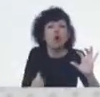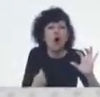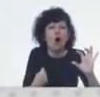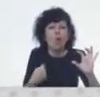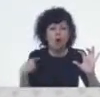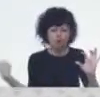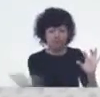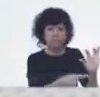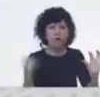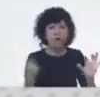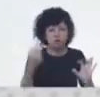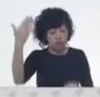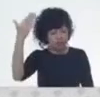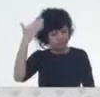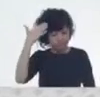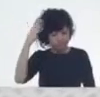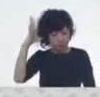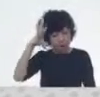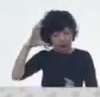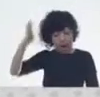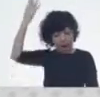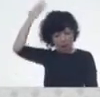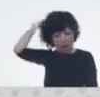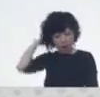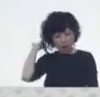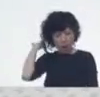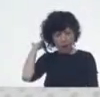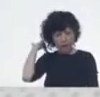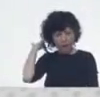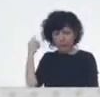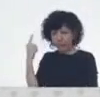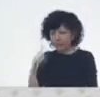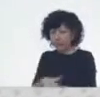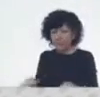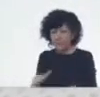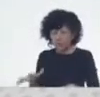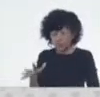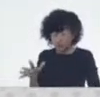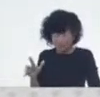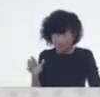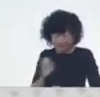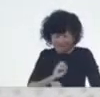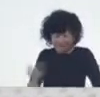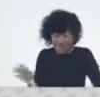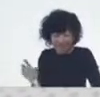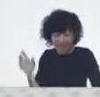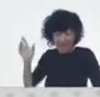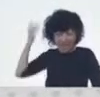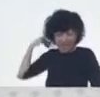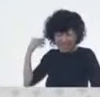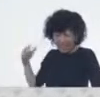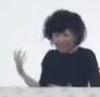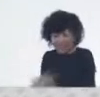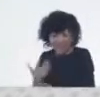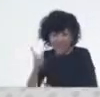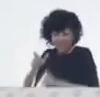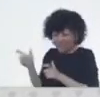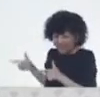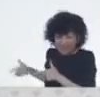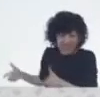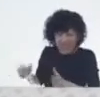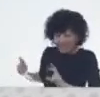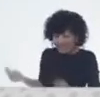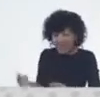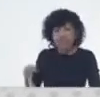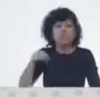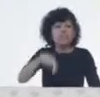memoria de una noche genocida, y que este voto significa